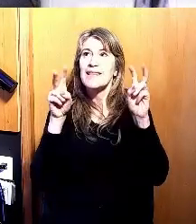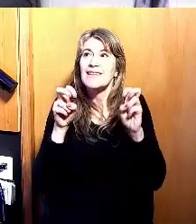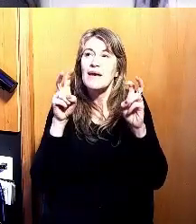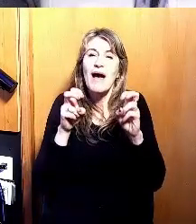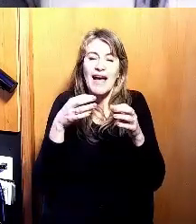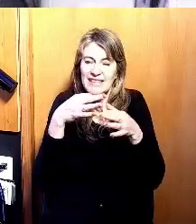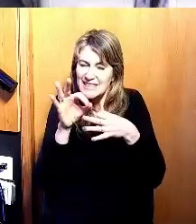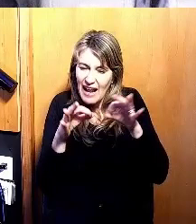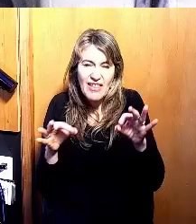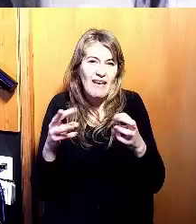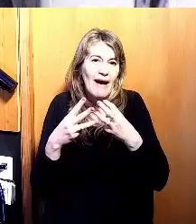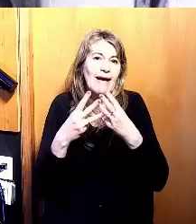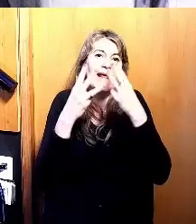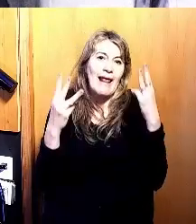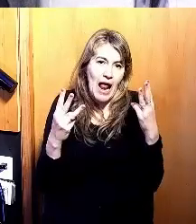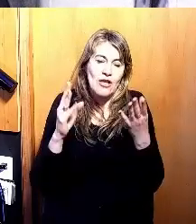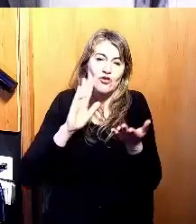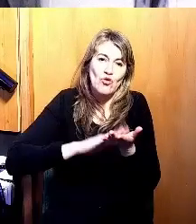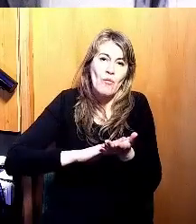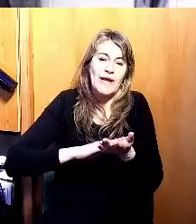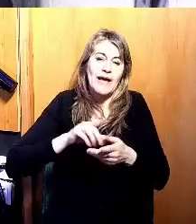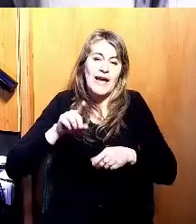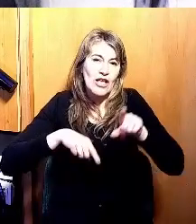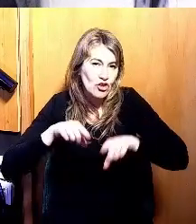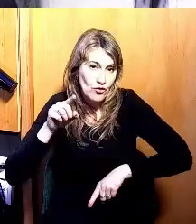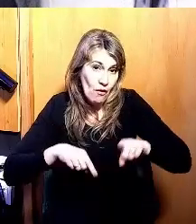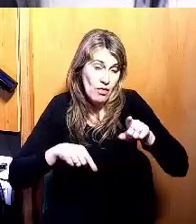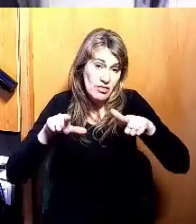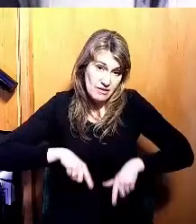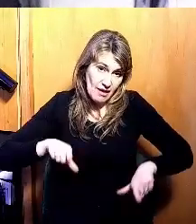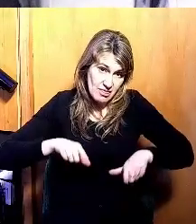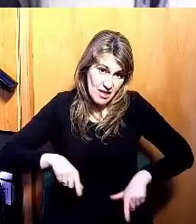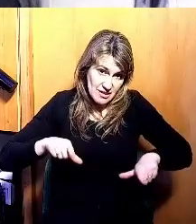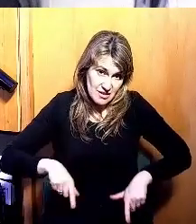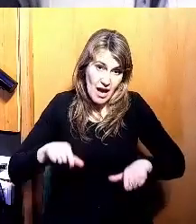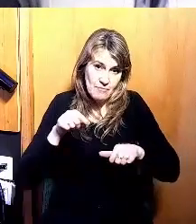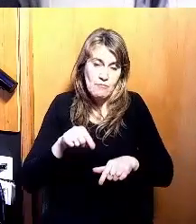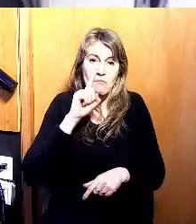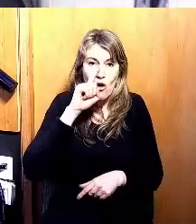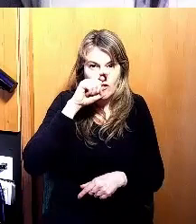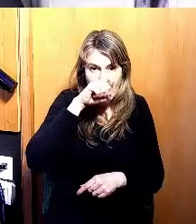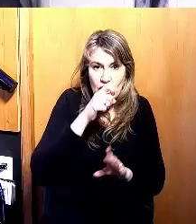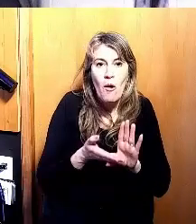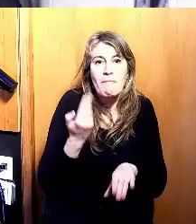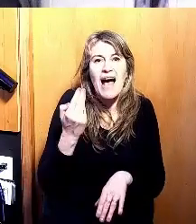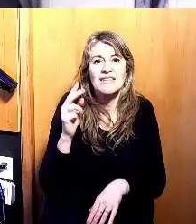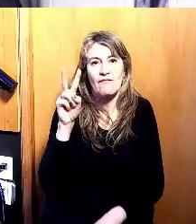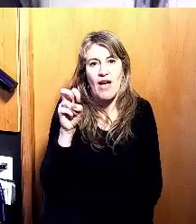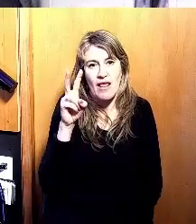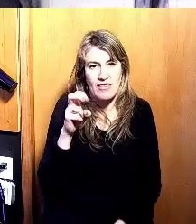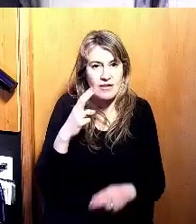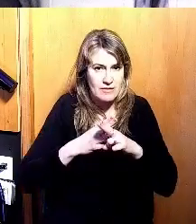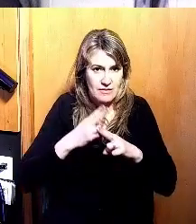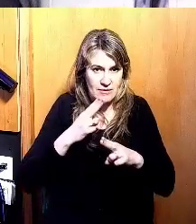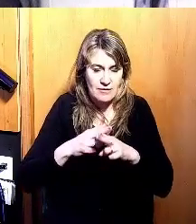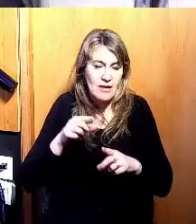de la gestión de la Intendencia, en un programa particular que se ha tomado en esta administración que se llama Montevideo Más Verde, como dice por ahí.